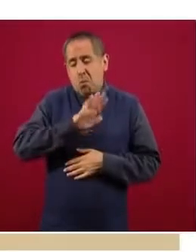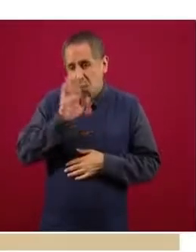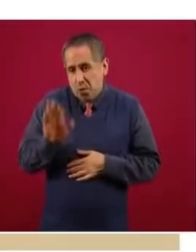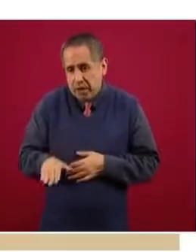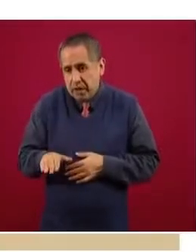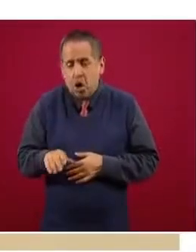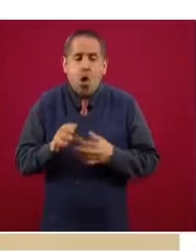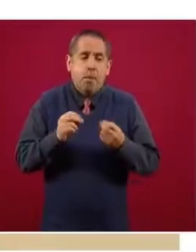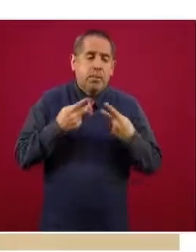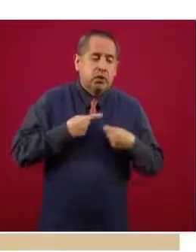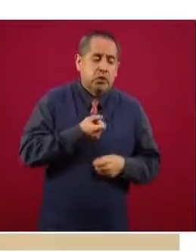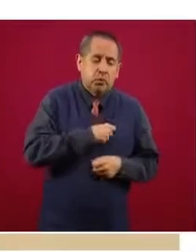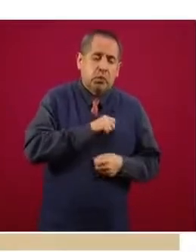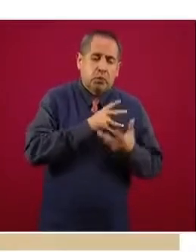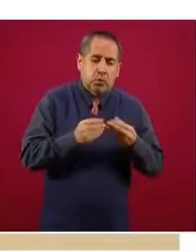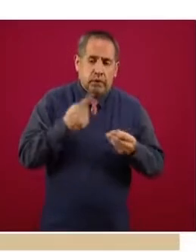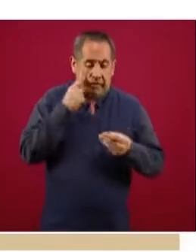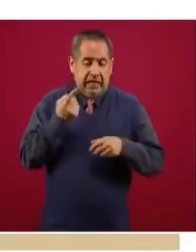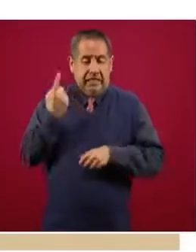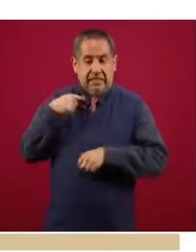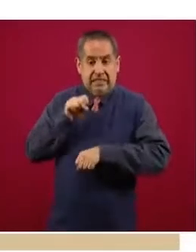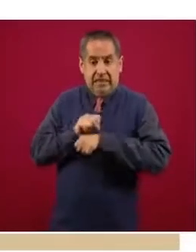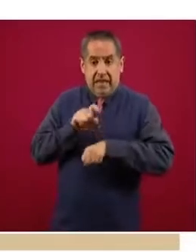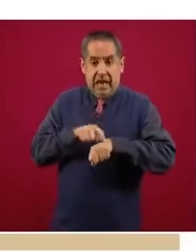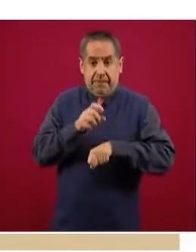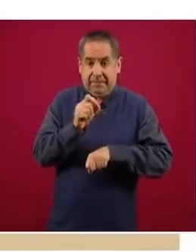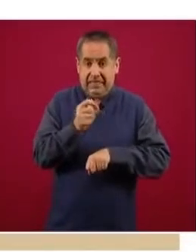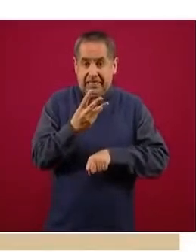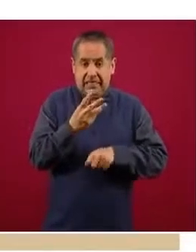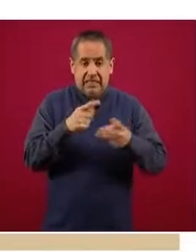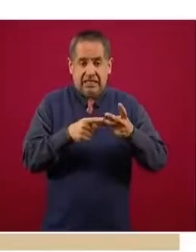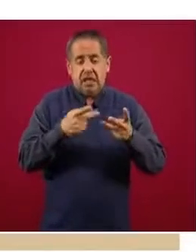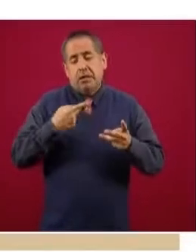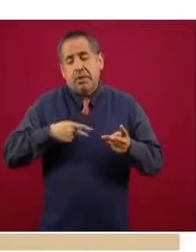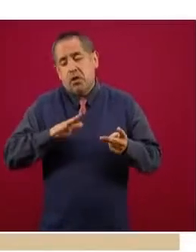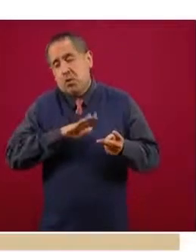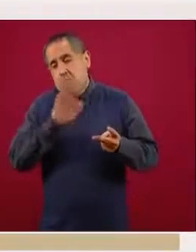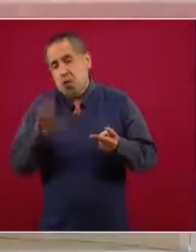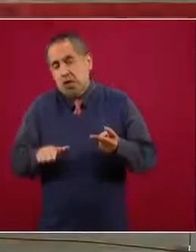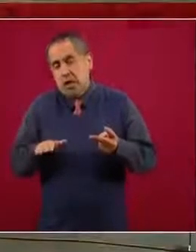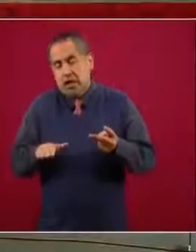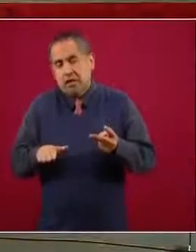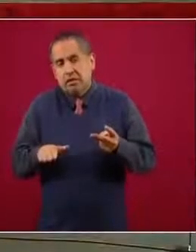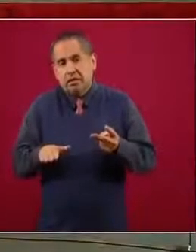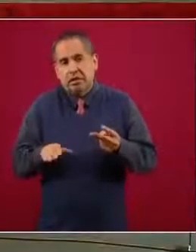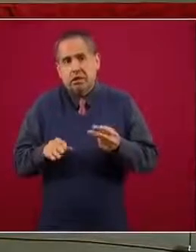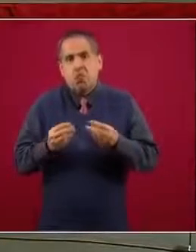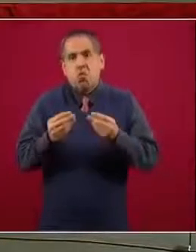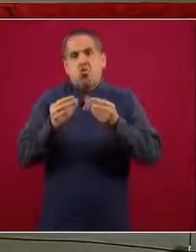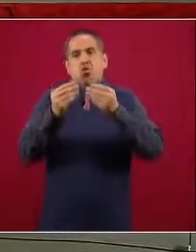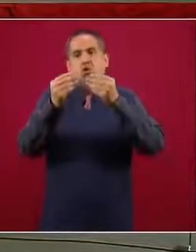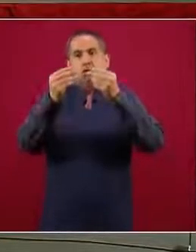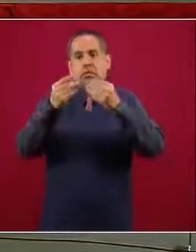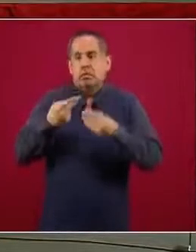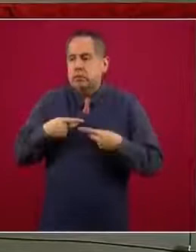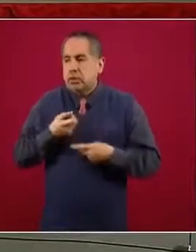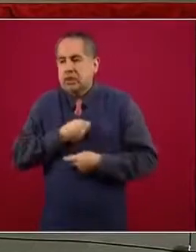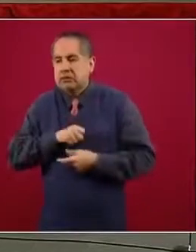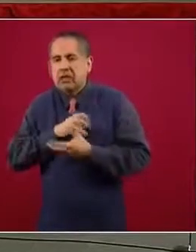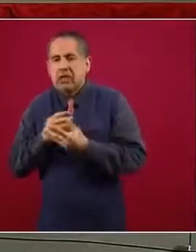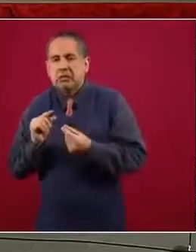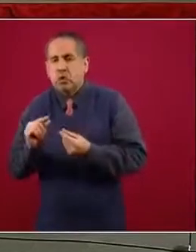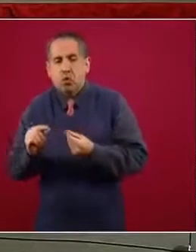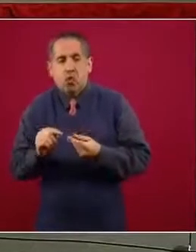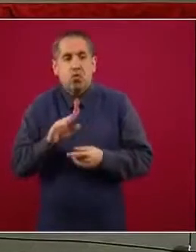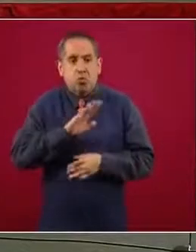personas recuperadas. Hasta la semana 23, la curva de defunciones sobrepasaba a la curva de recuperados, es decir, estaban